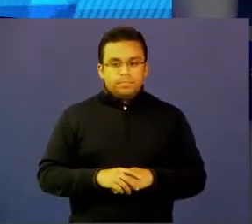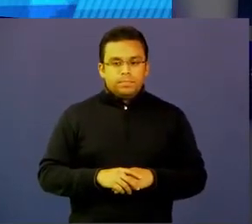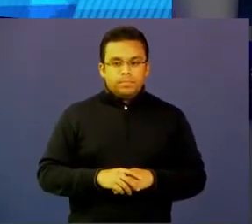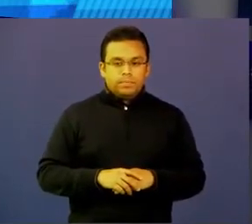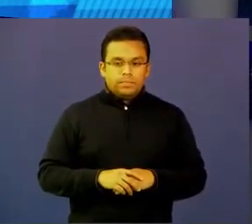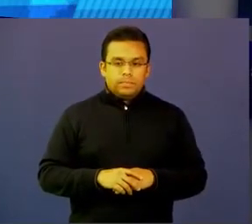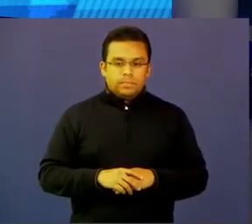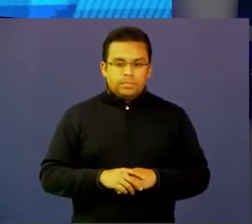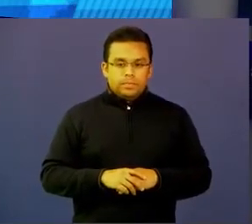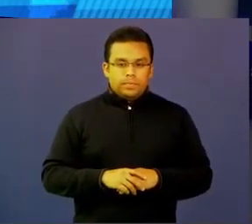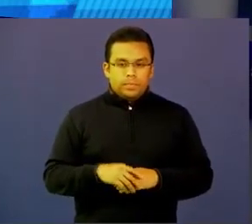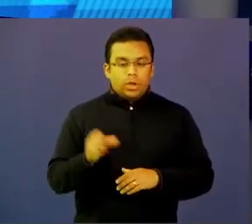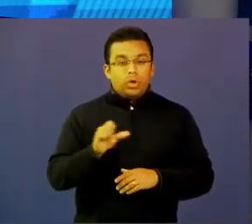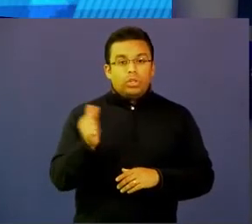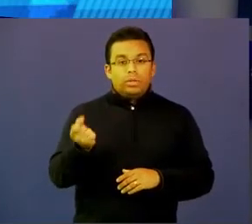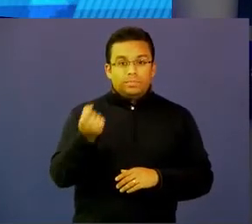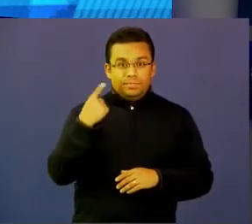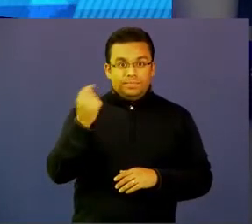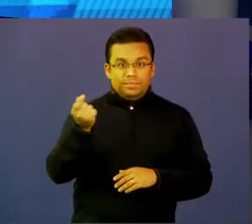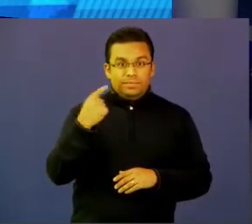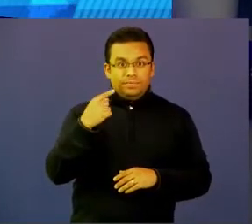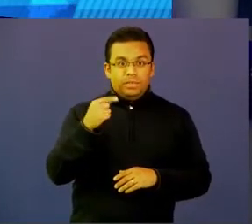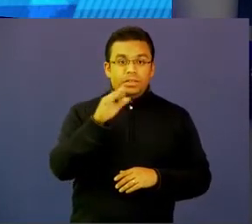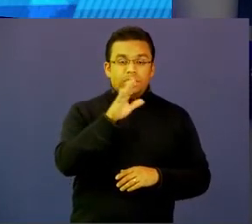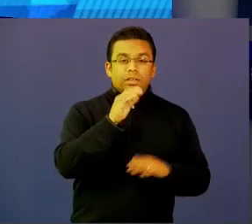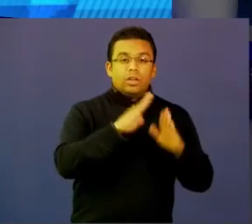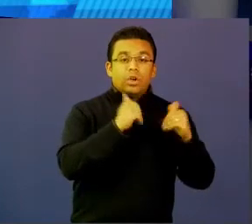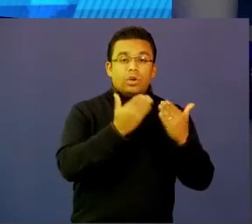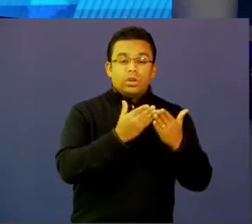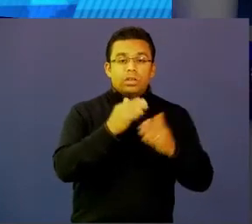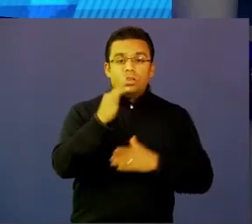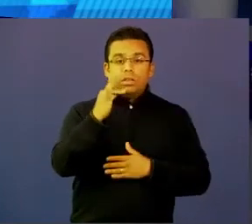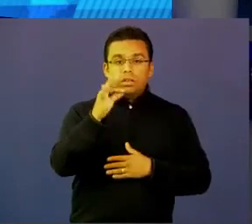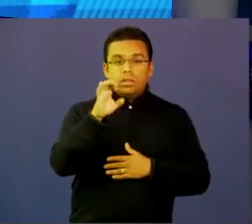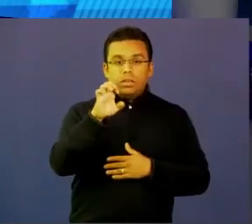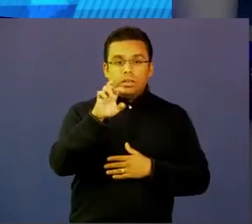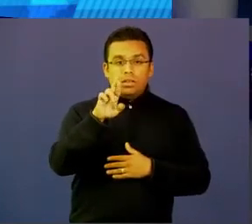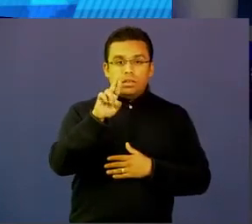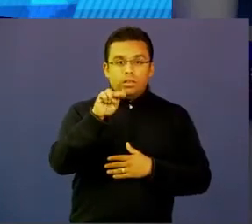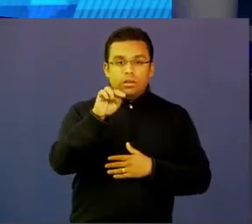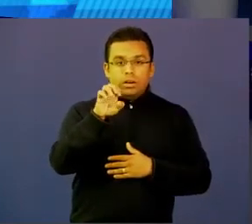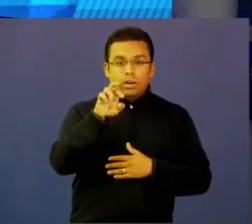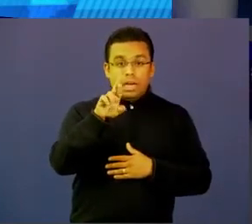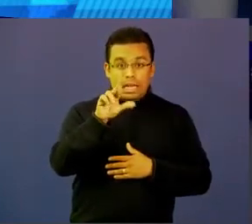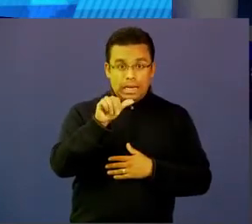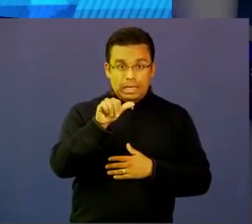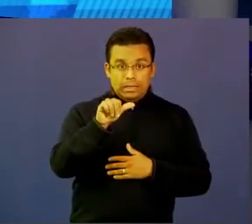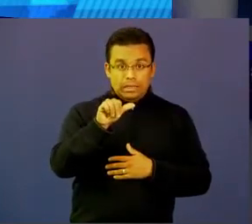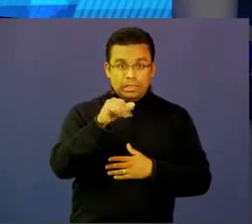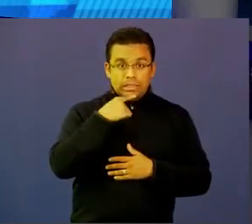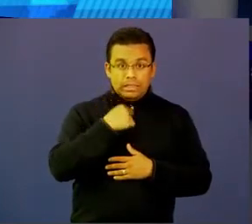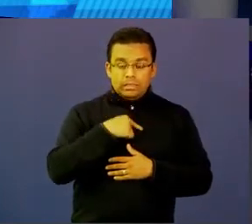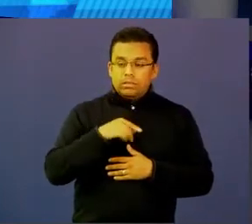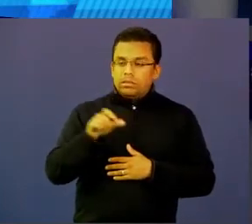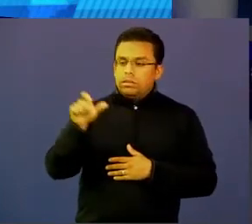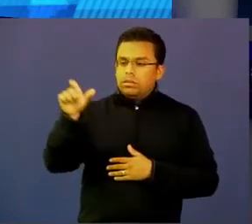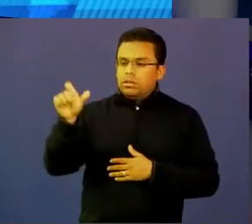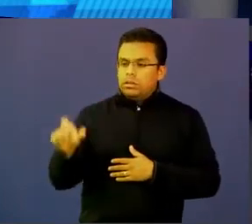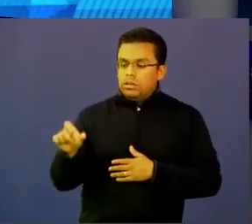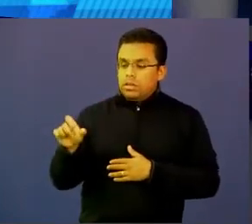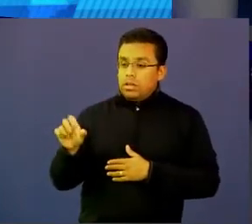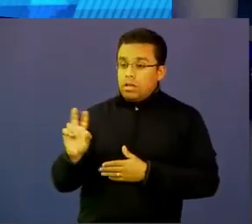dicen desde la institución educativa La Ternera, ¿desaparece el estudiante